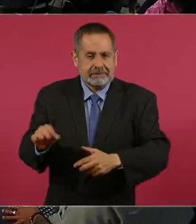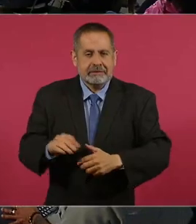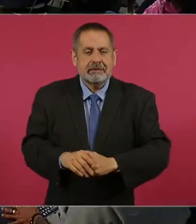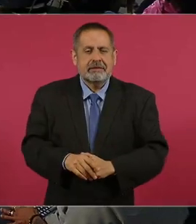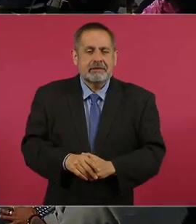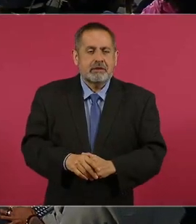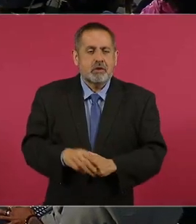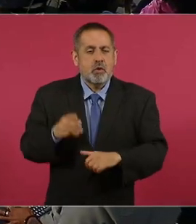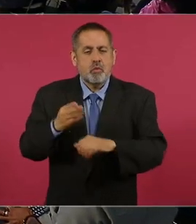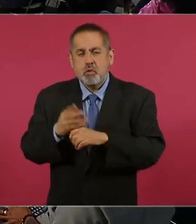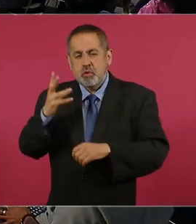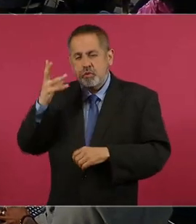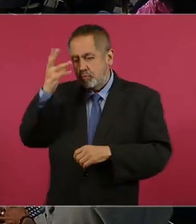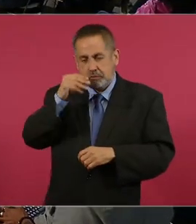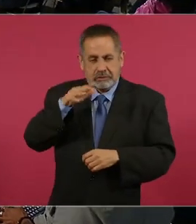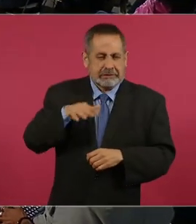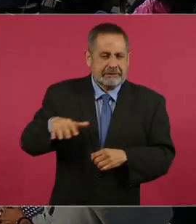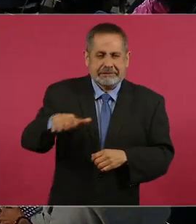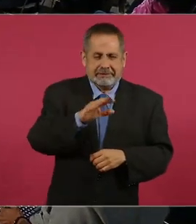muy bello.